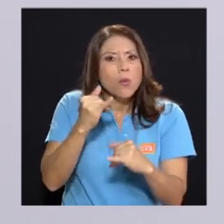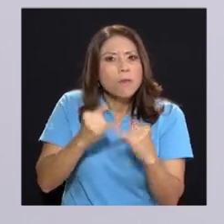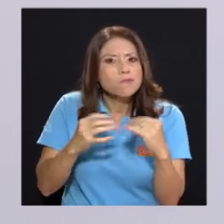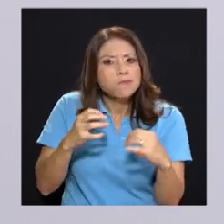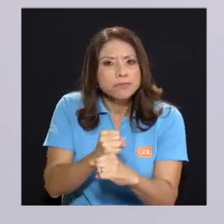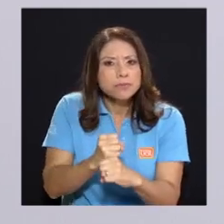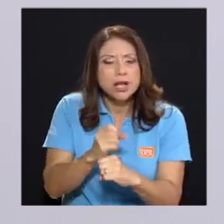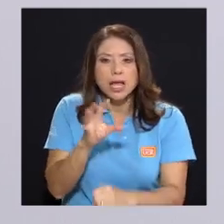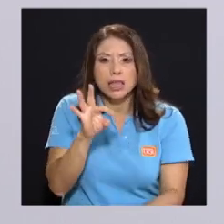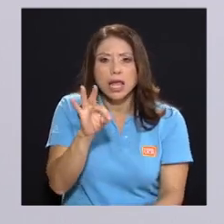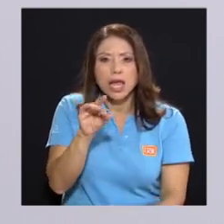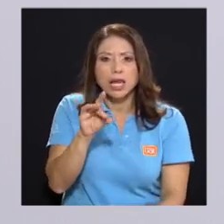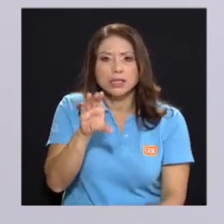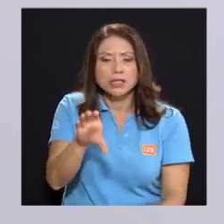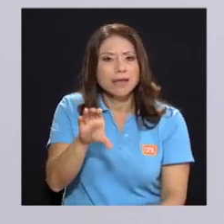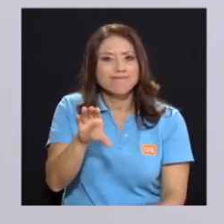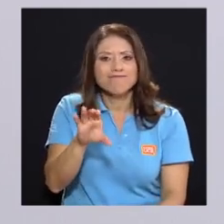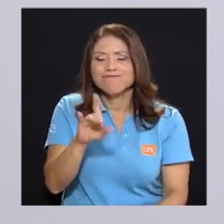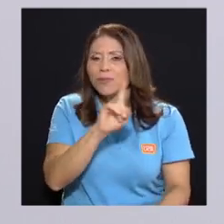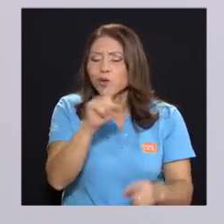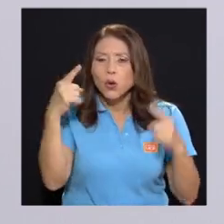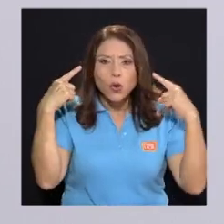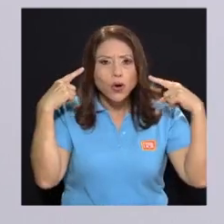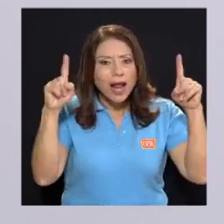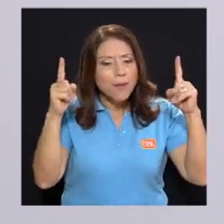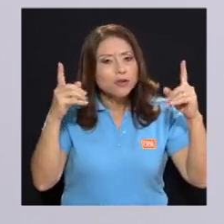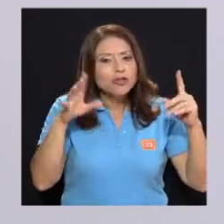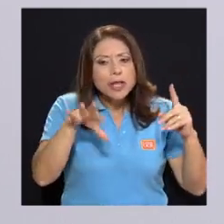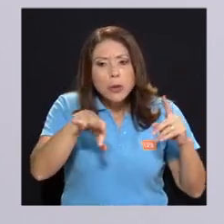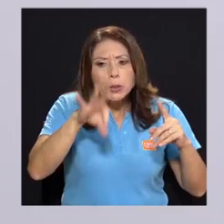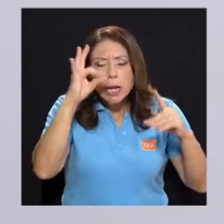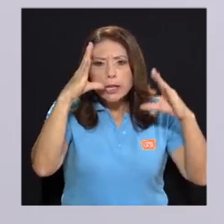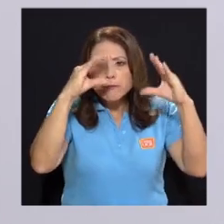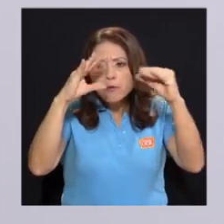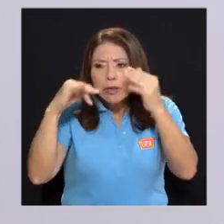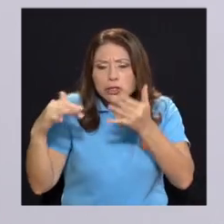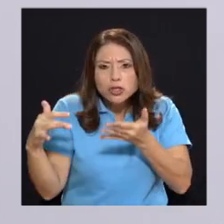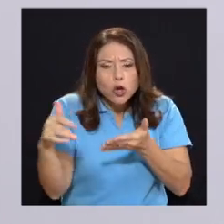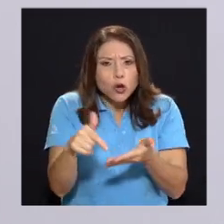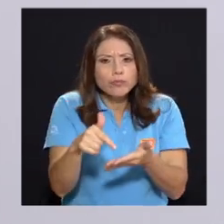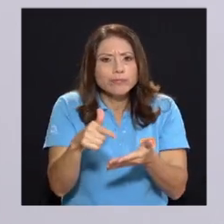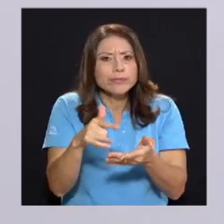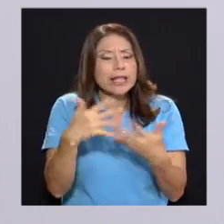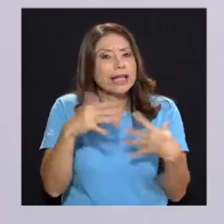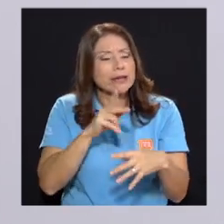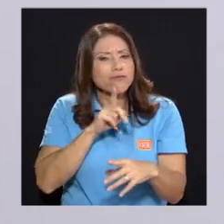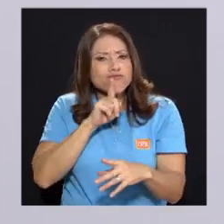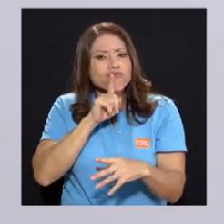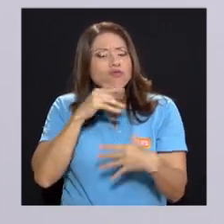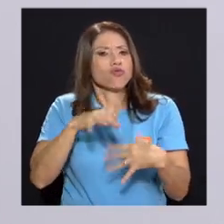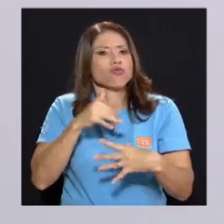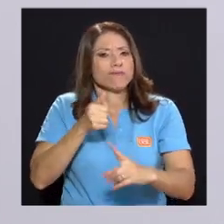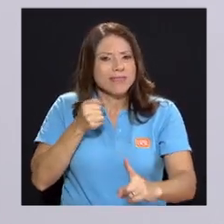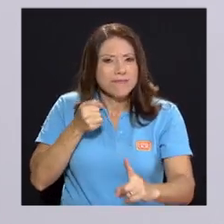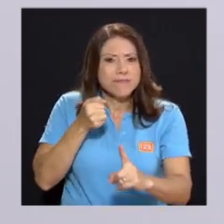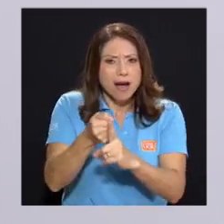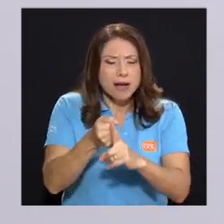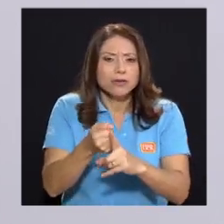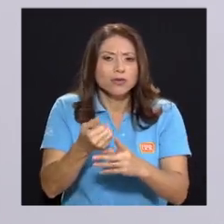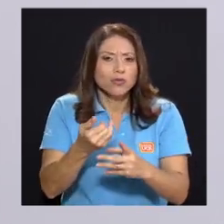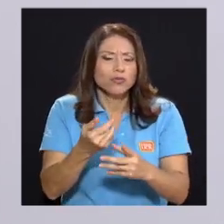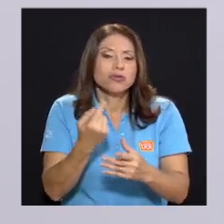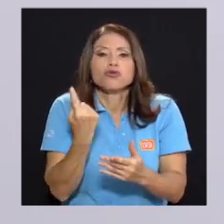no logramos documentar un impacto más allá de los márgenes de error del del